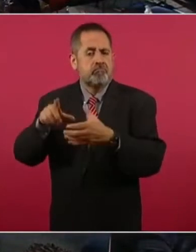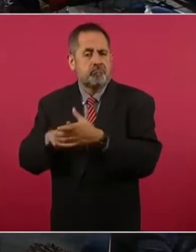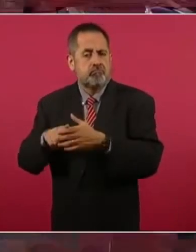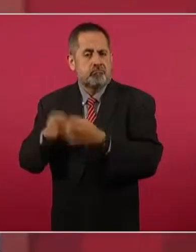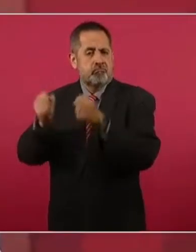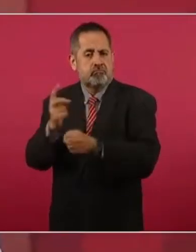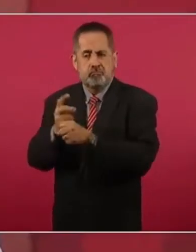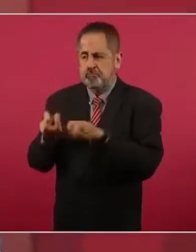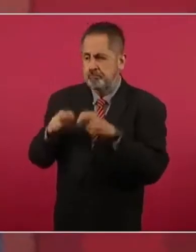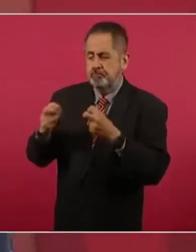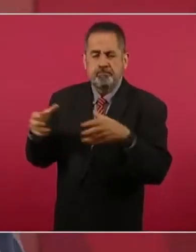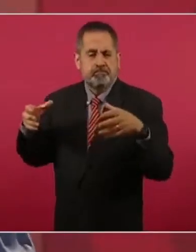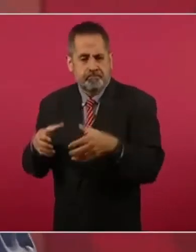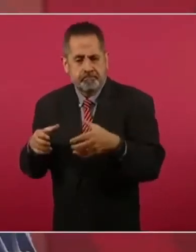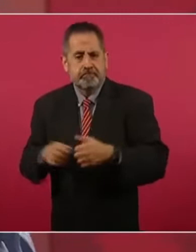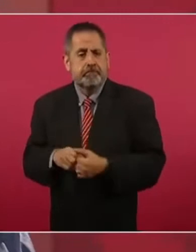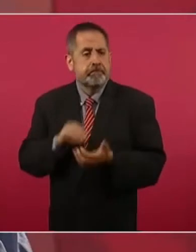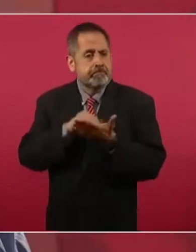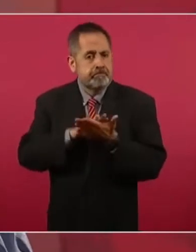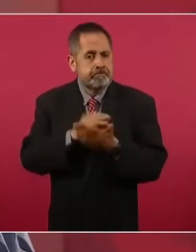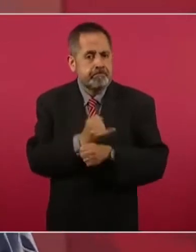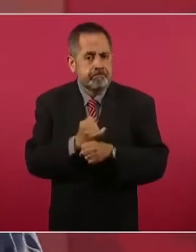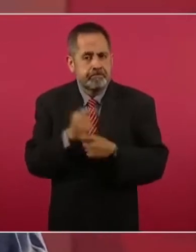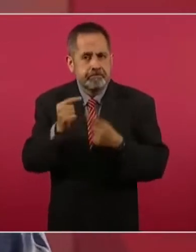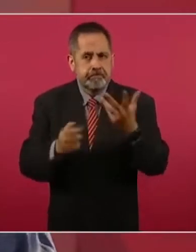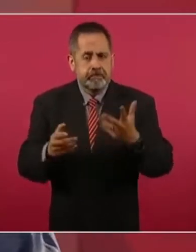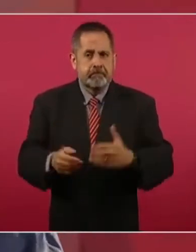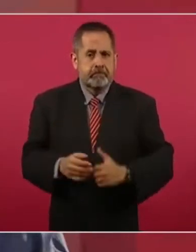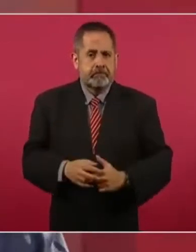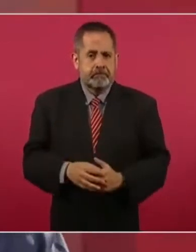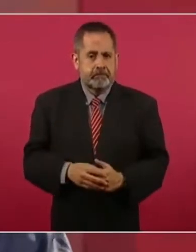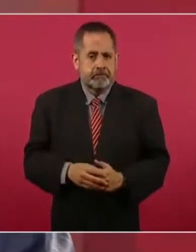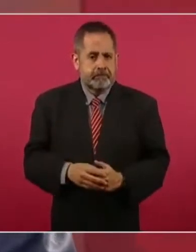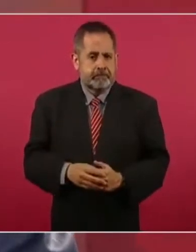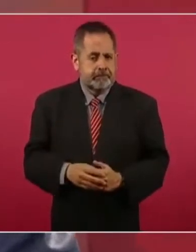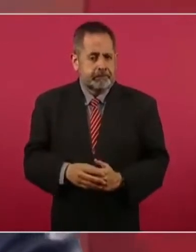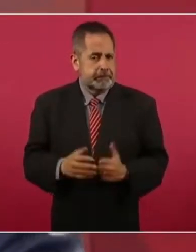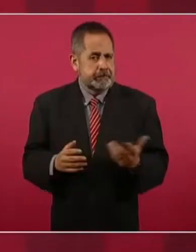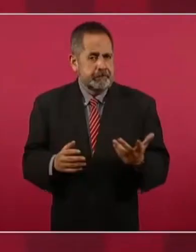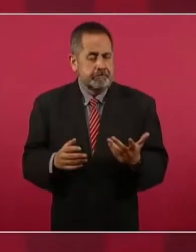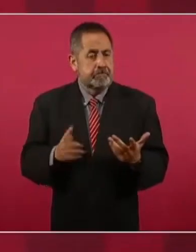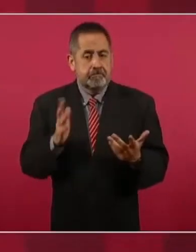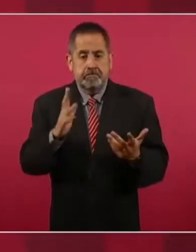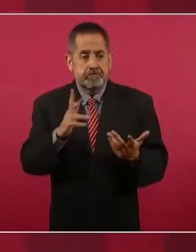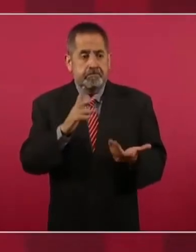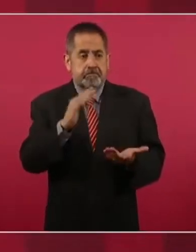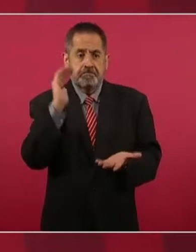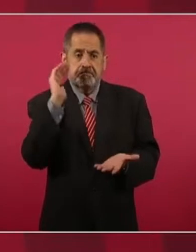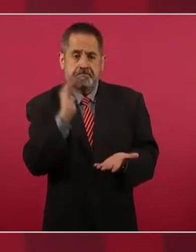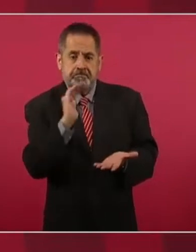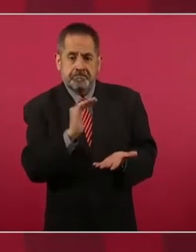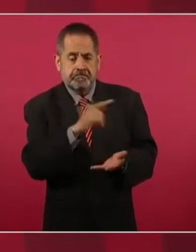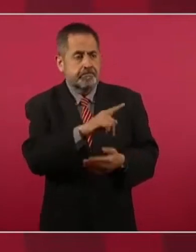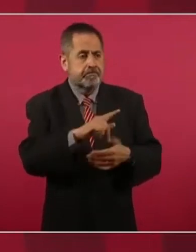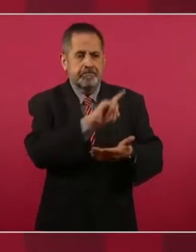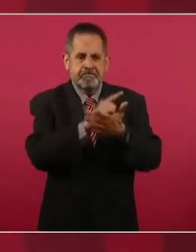de seguridad, por los datos de que estamos disminuyendo la